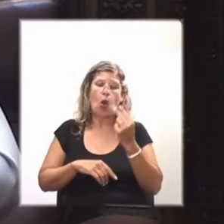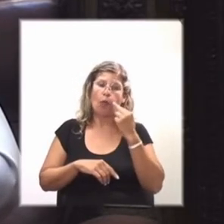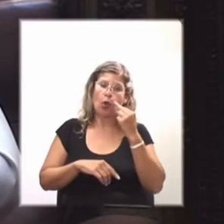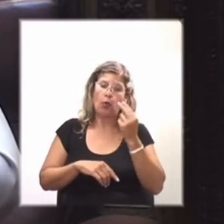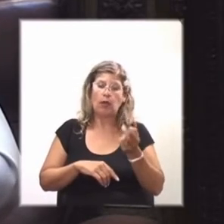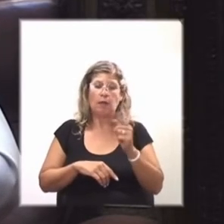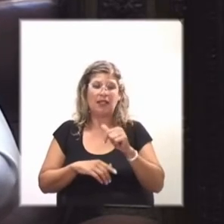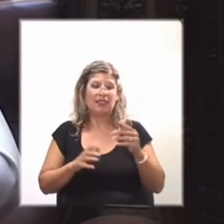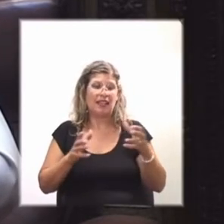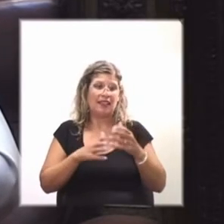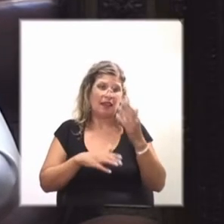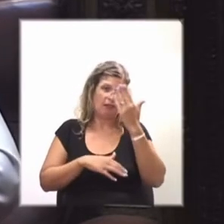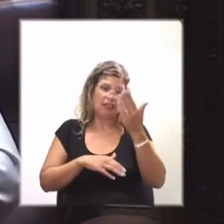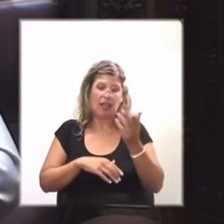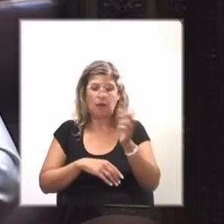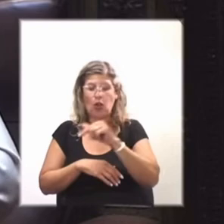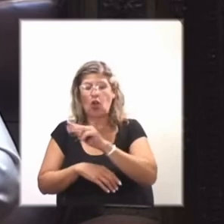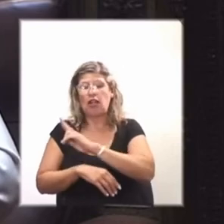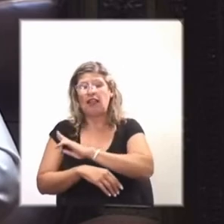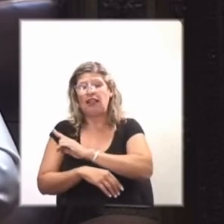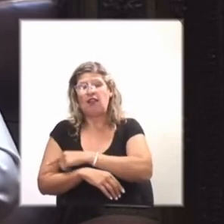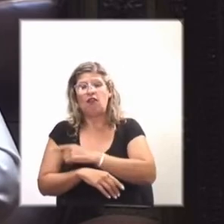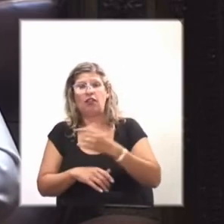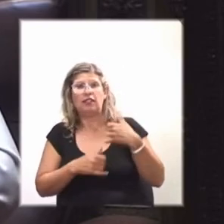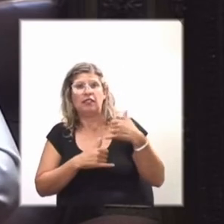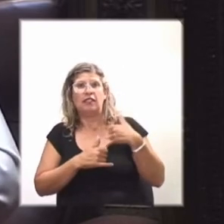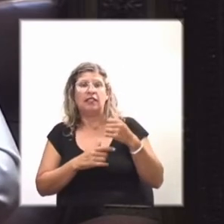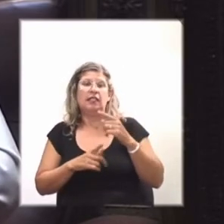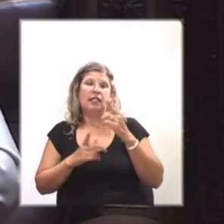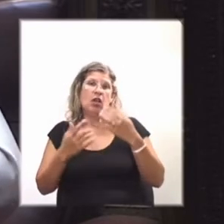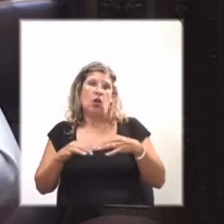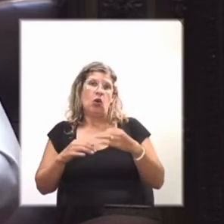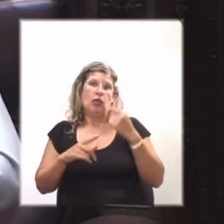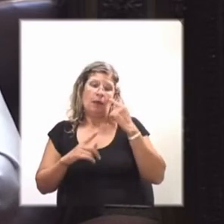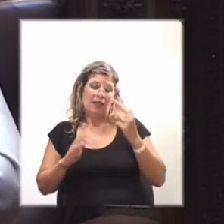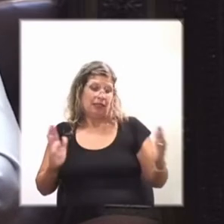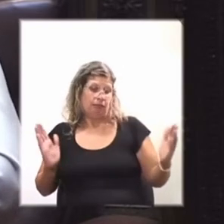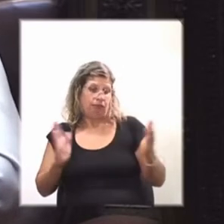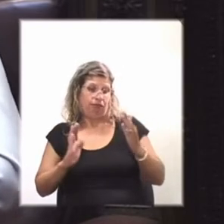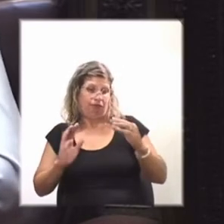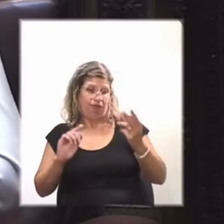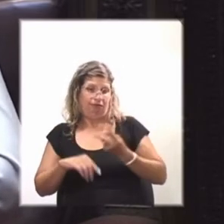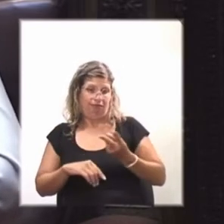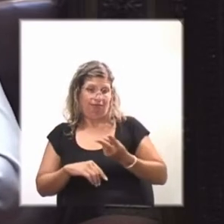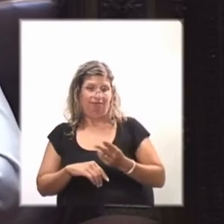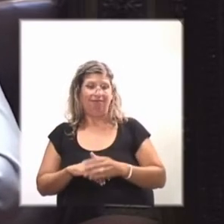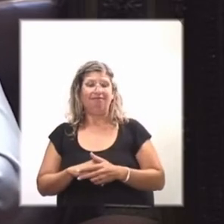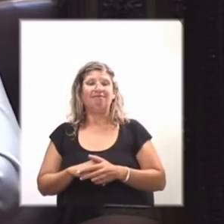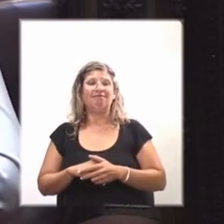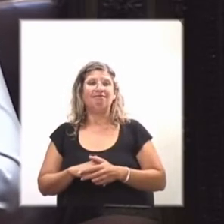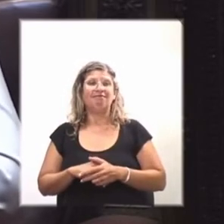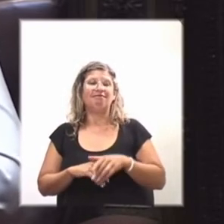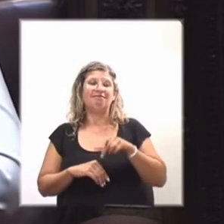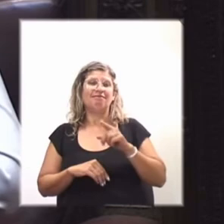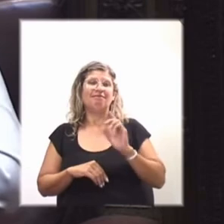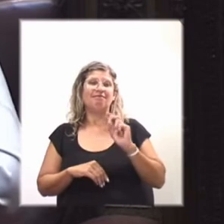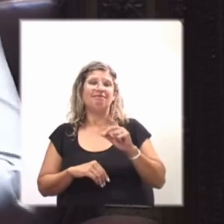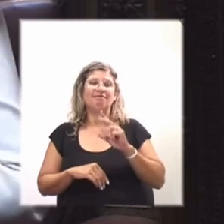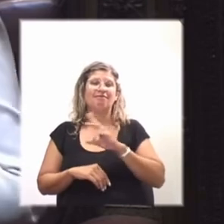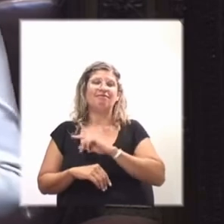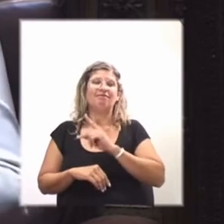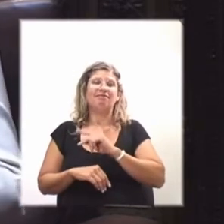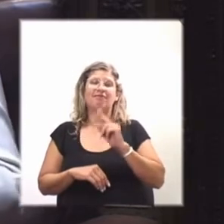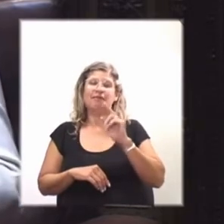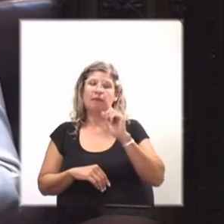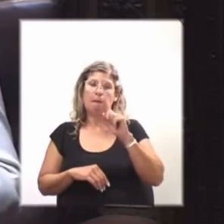Fuerzas Armadas, era justamente enfrentarlos entre sí. El 12 de diciembre de